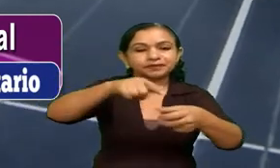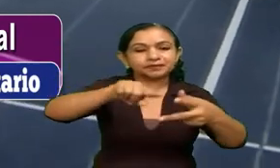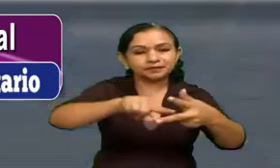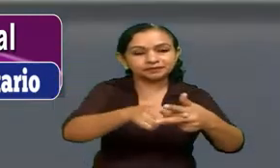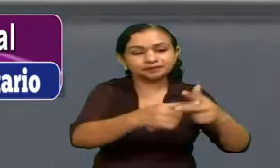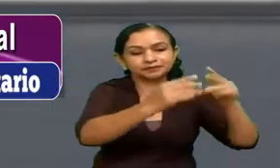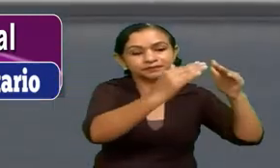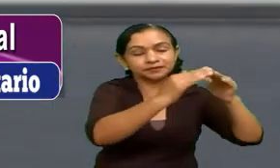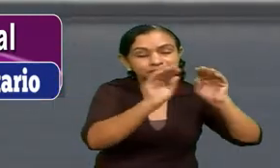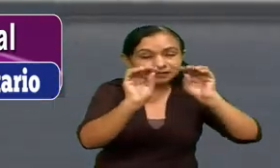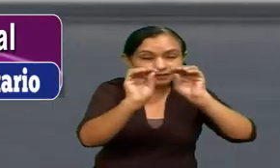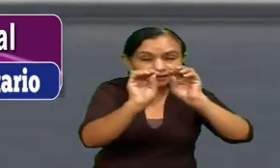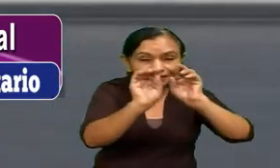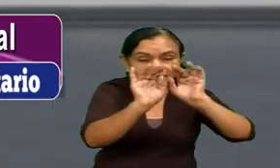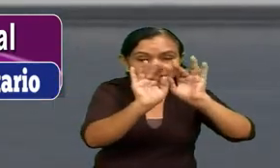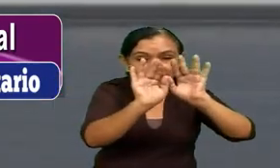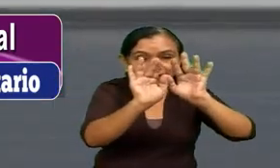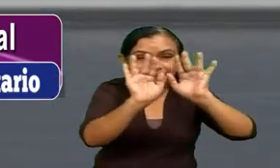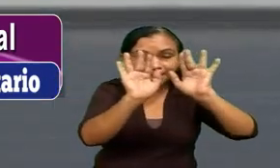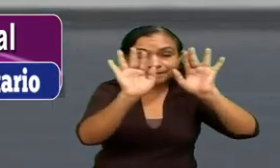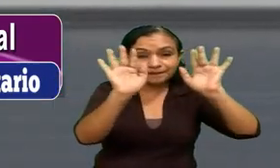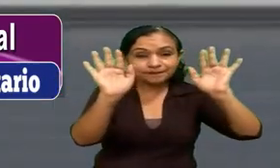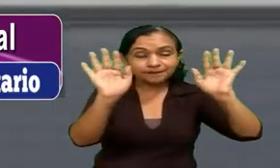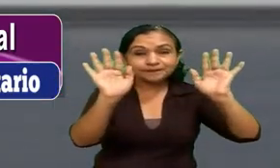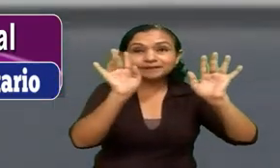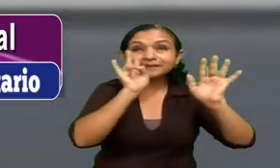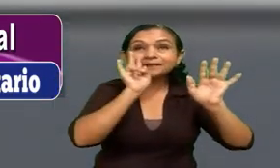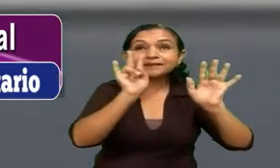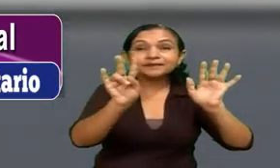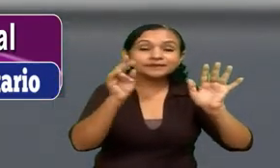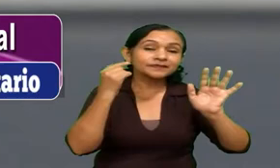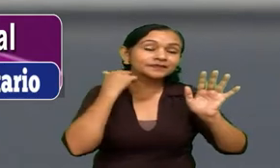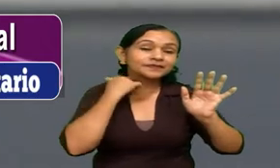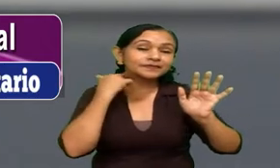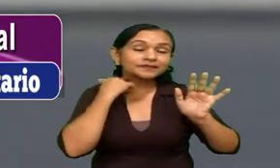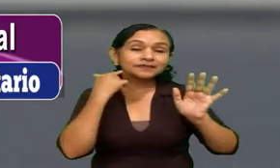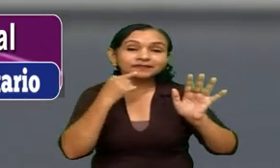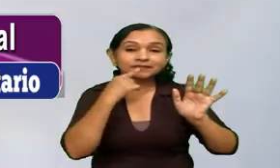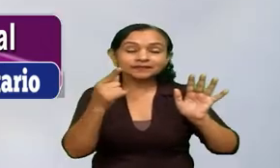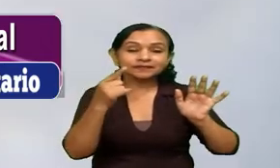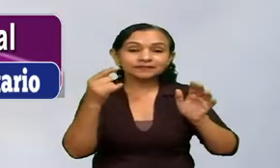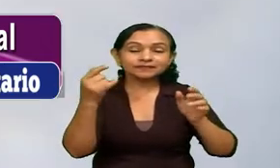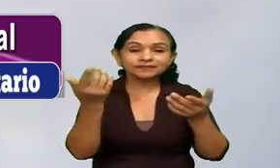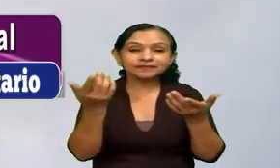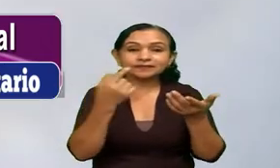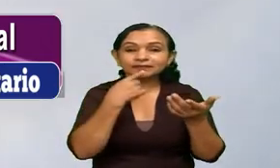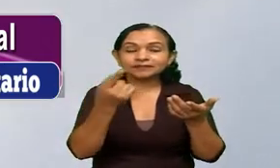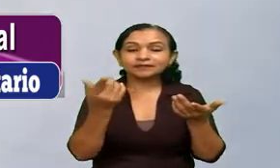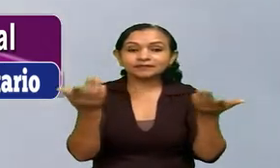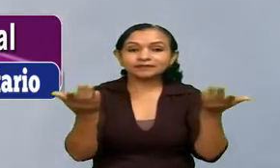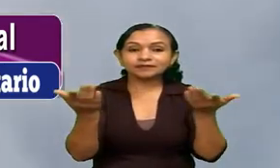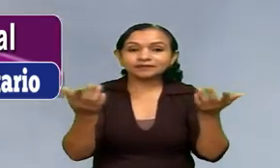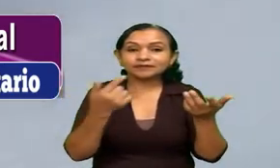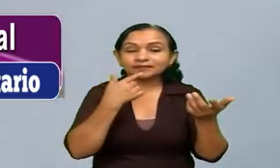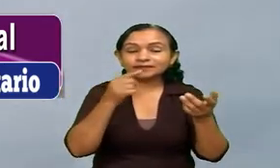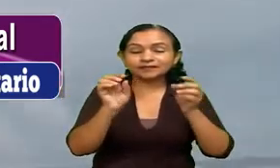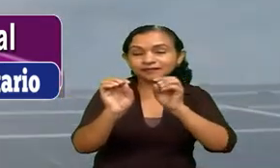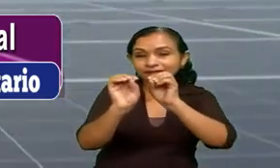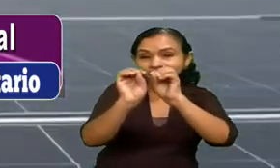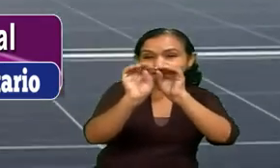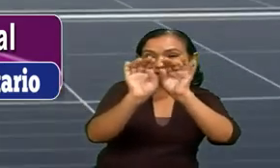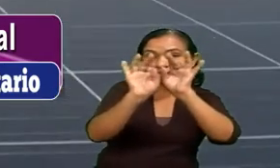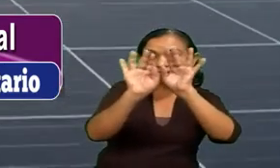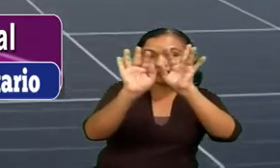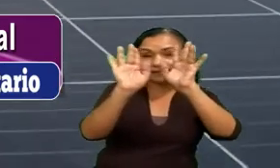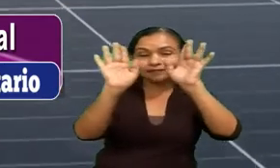Ya en la madrugada, eso es interesante ver, porque siempre hemos dicho, en la isla es precioso ver el amanecer como cuando